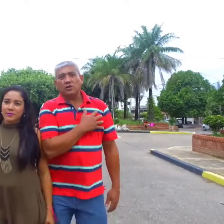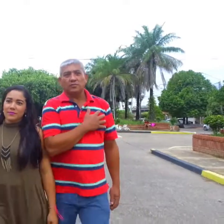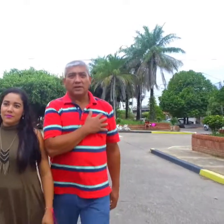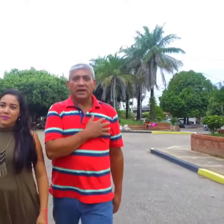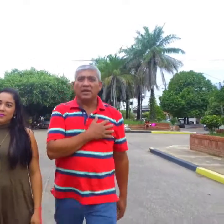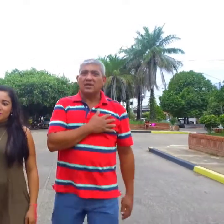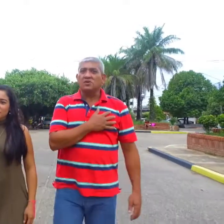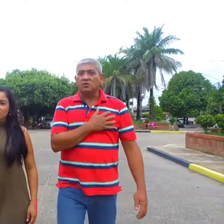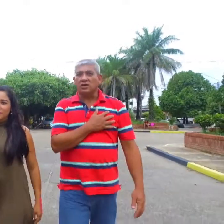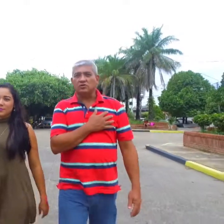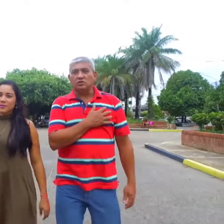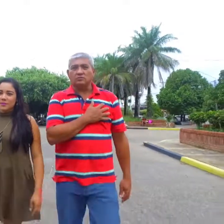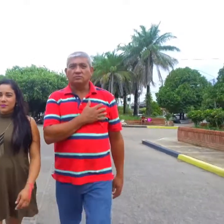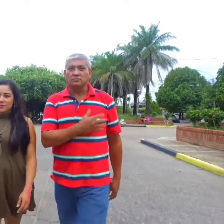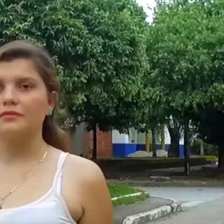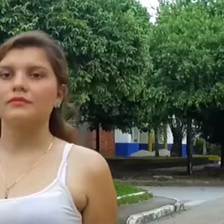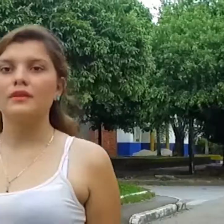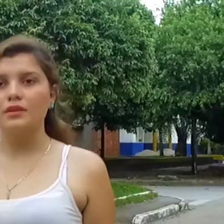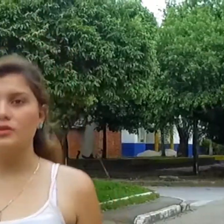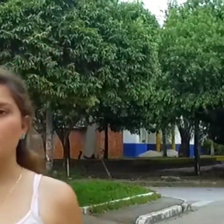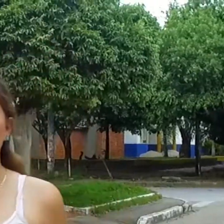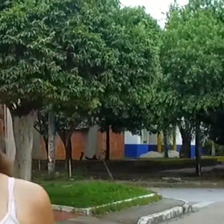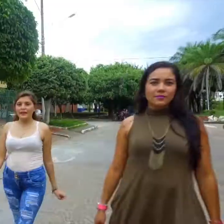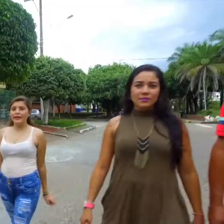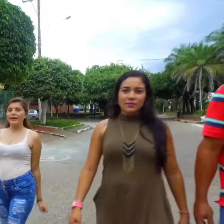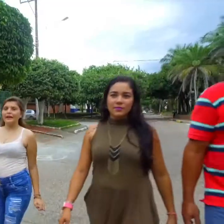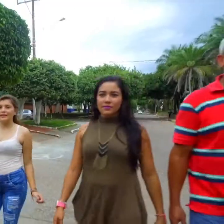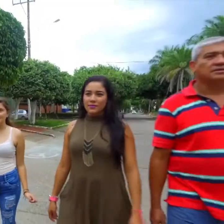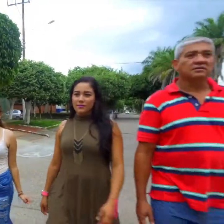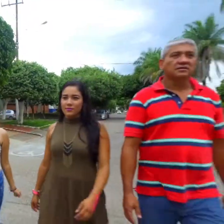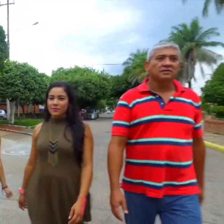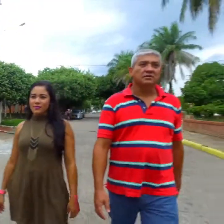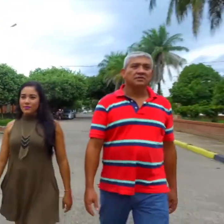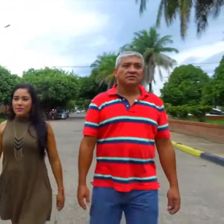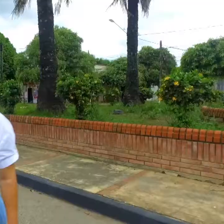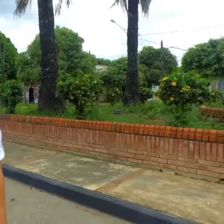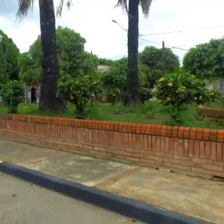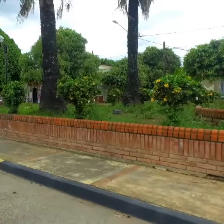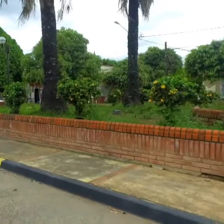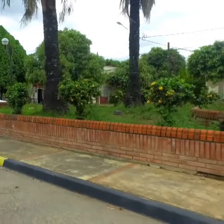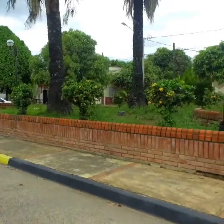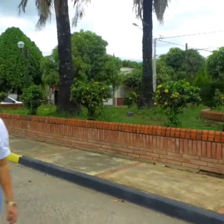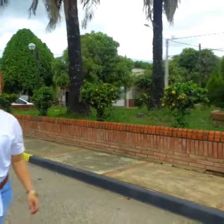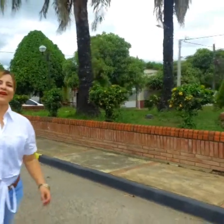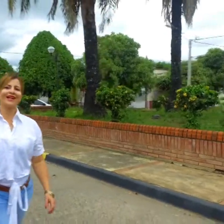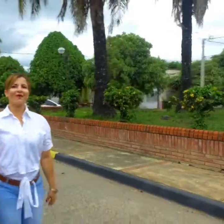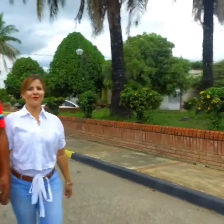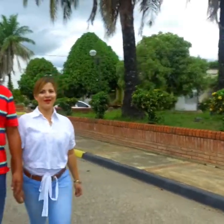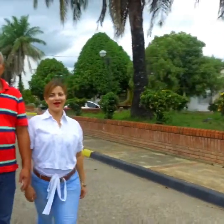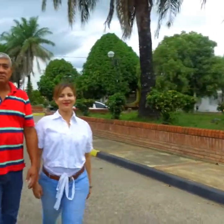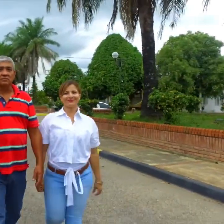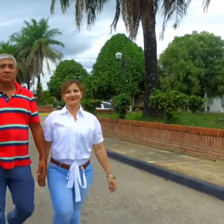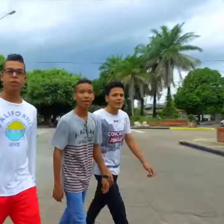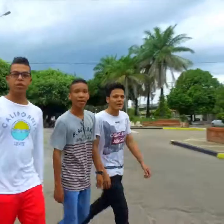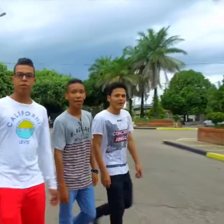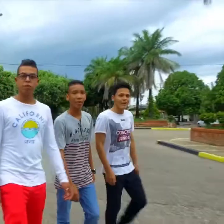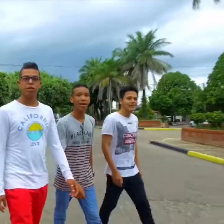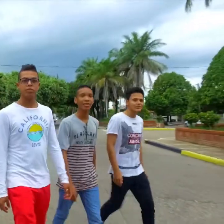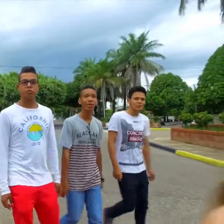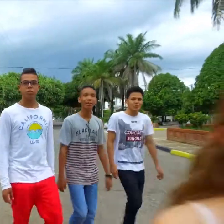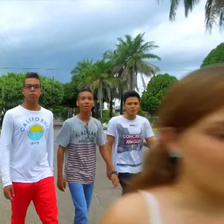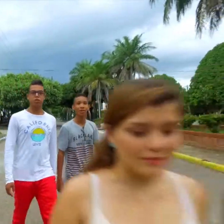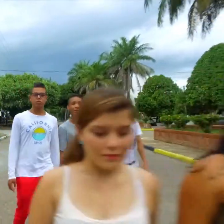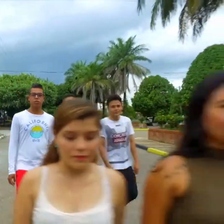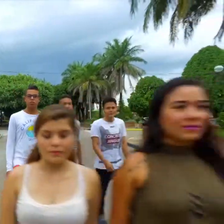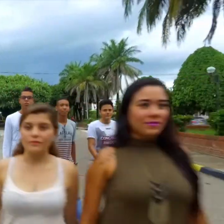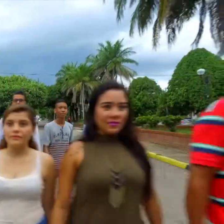Yo soy barranqueño de corazón. Yo me crié en esta ciudad. Yo amo a Barranca Bermeja.